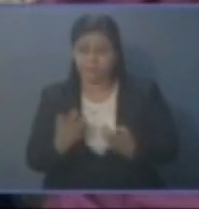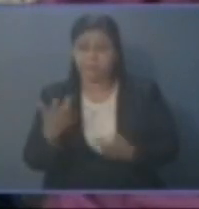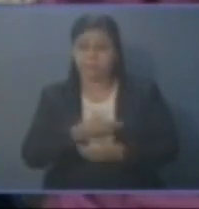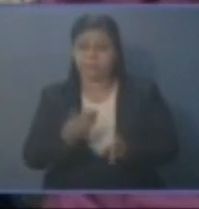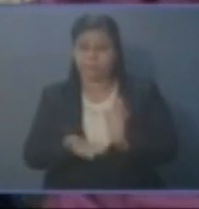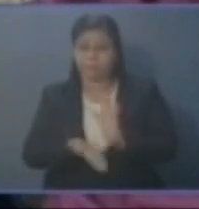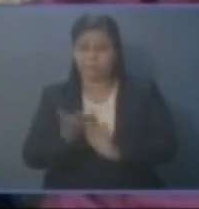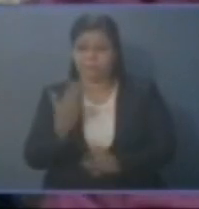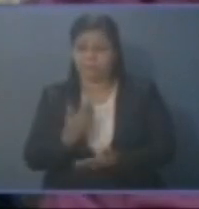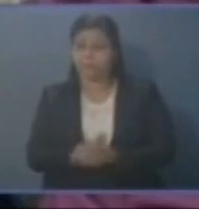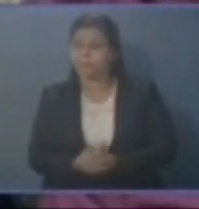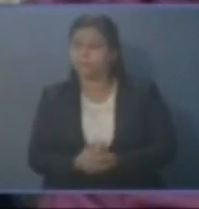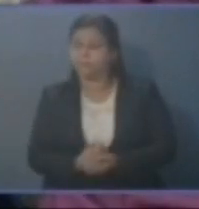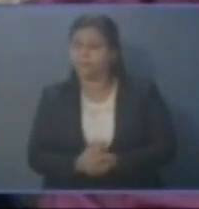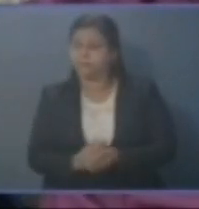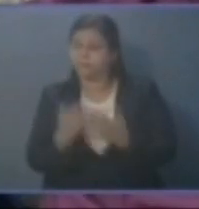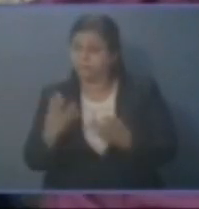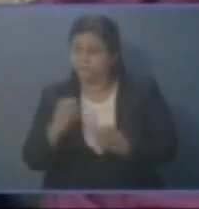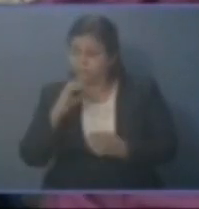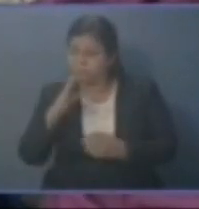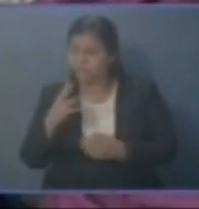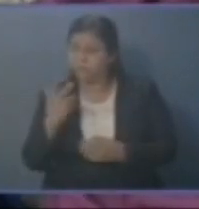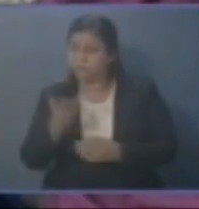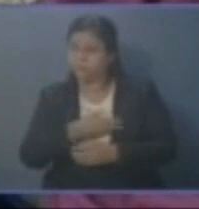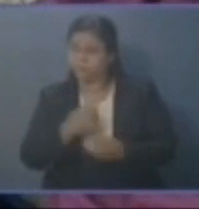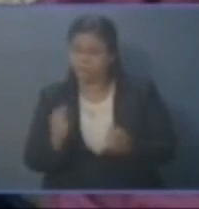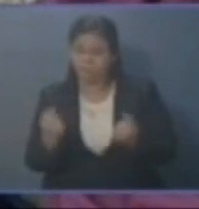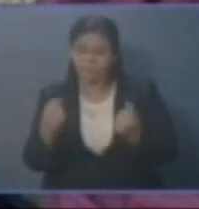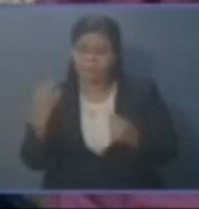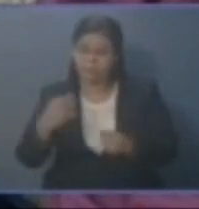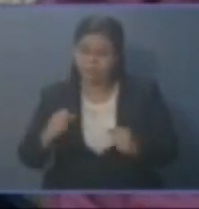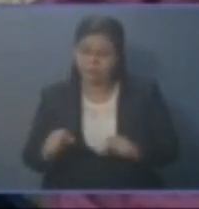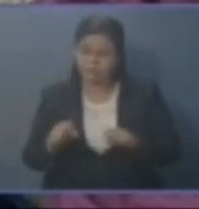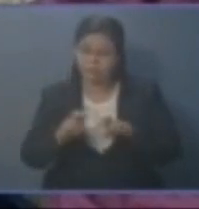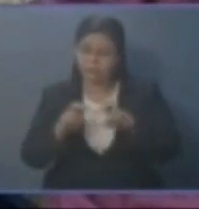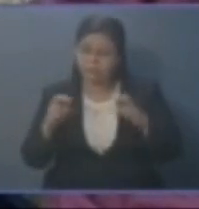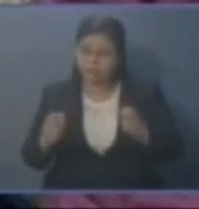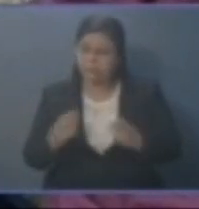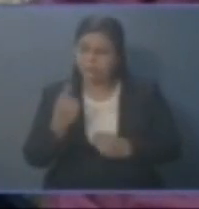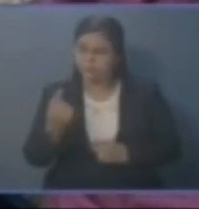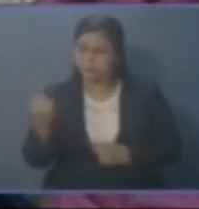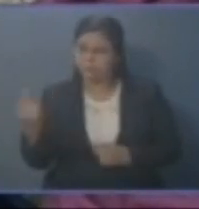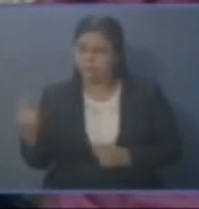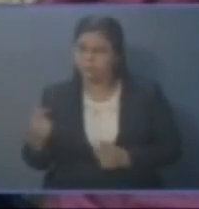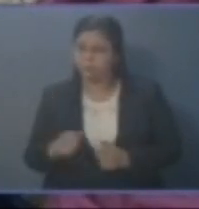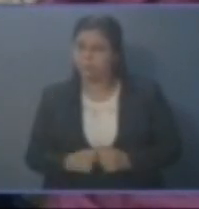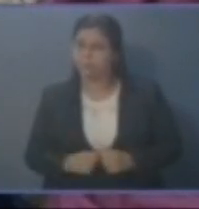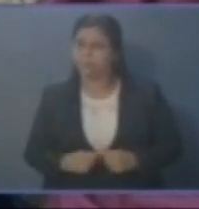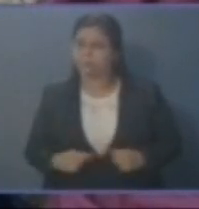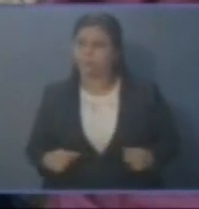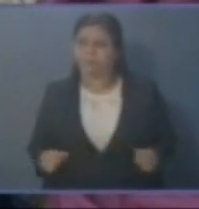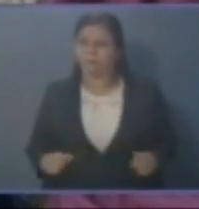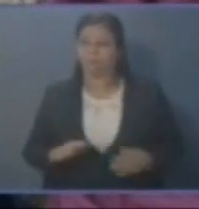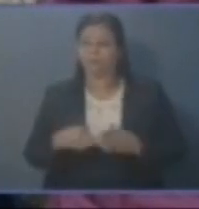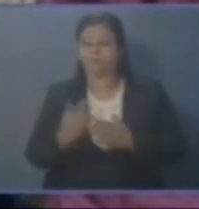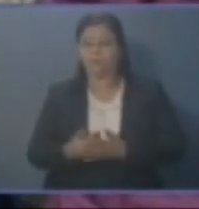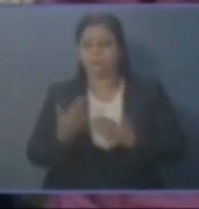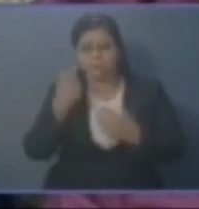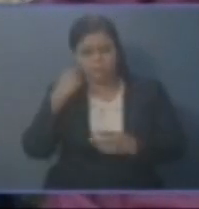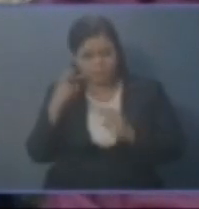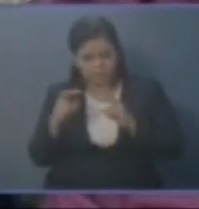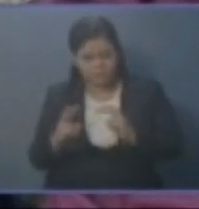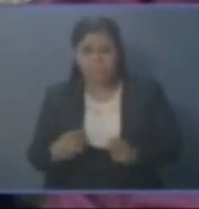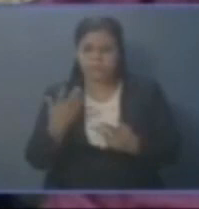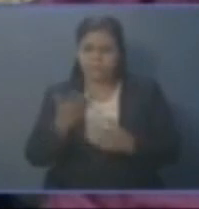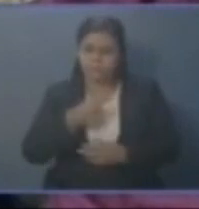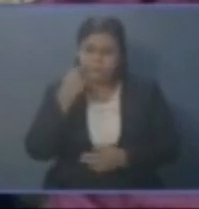marzo, y digo, mire, necesitamos sentarnos con la persona que está dirigiendo lo de las pruebas para saber qué están haciendo y